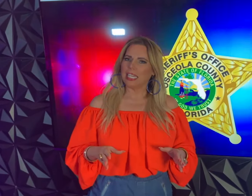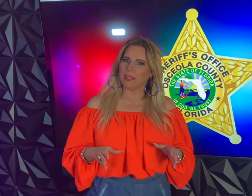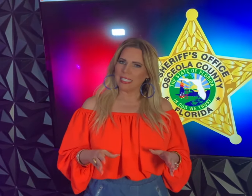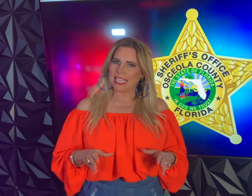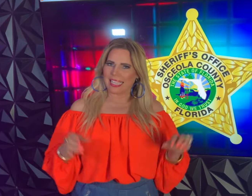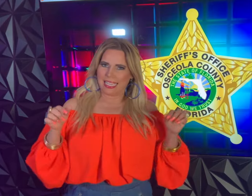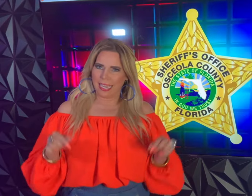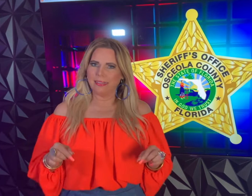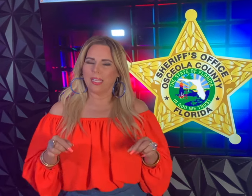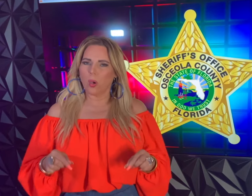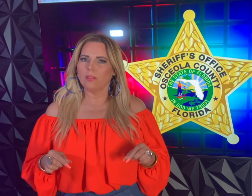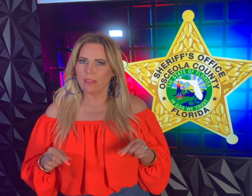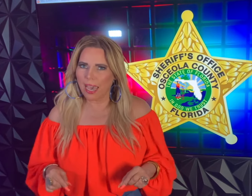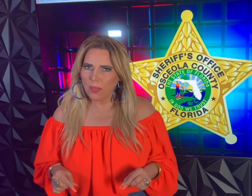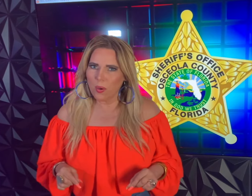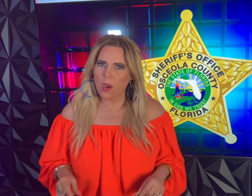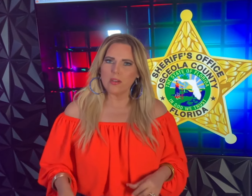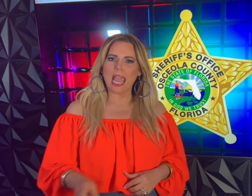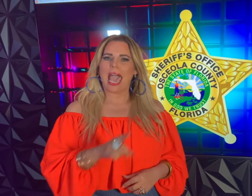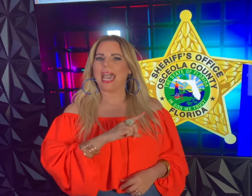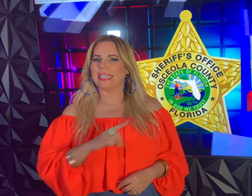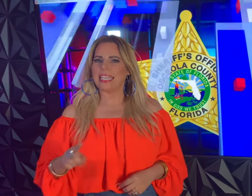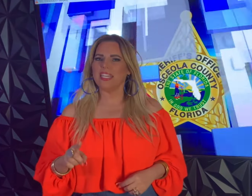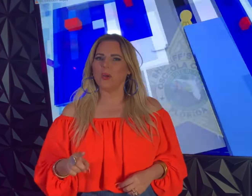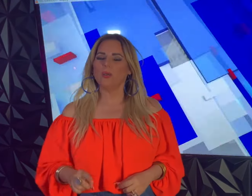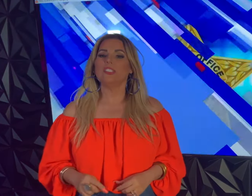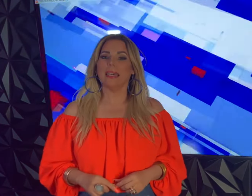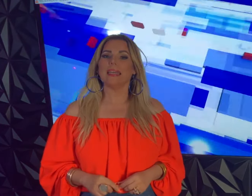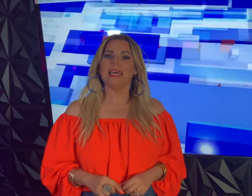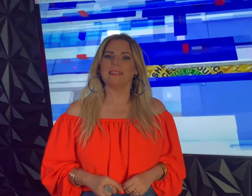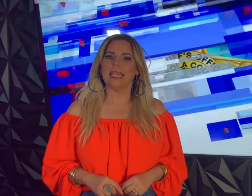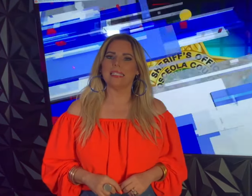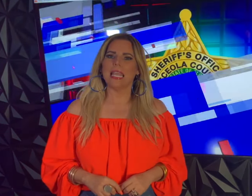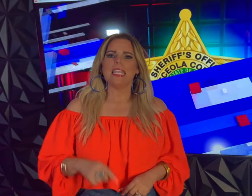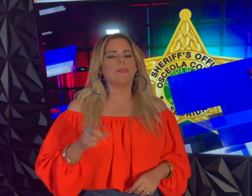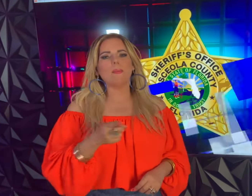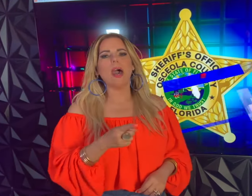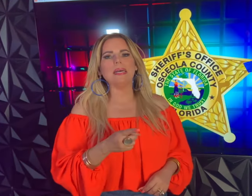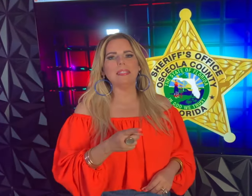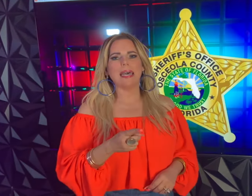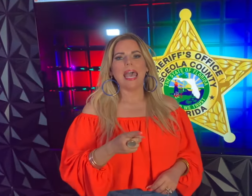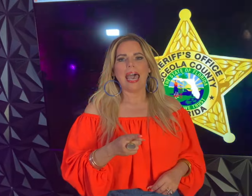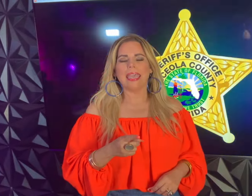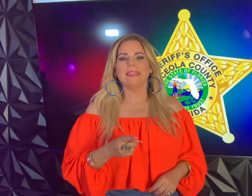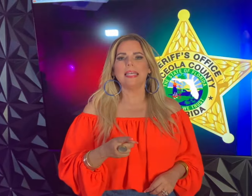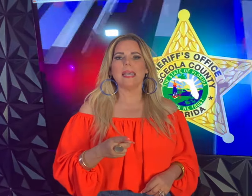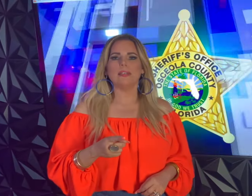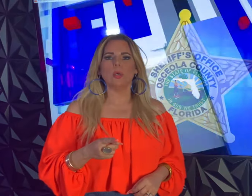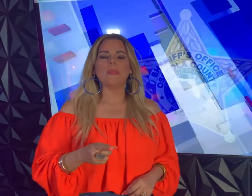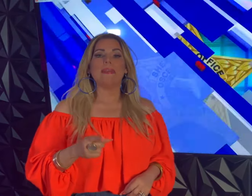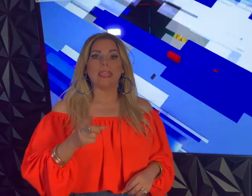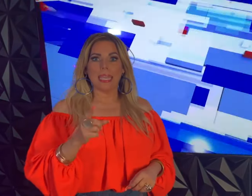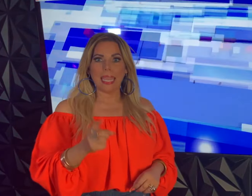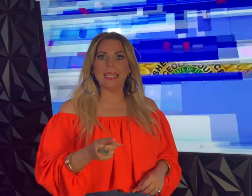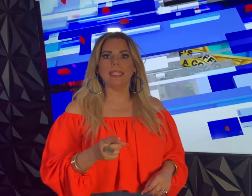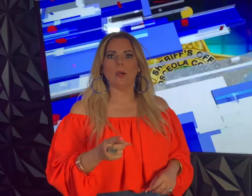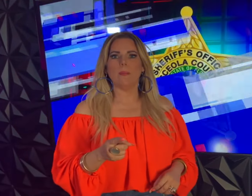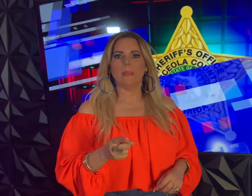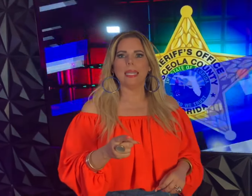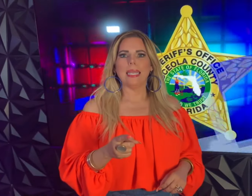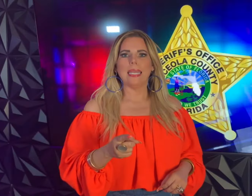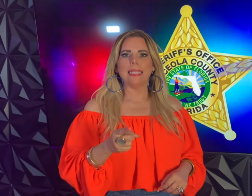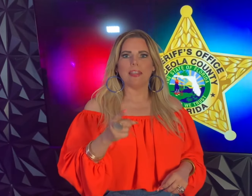el sheriff dice que en este condado aquí no charlatanes. Y vamos a pasar a este caso de